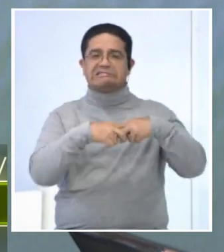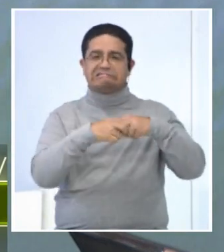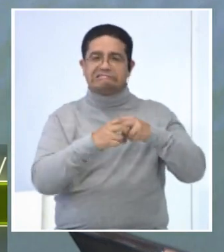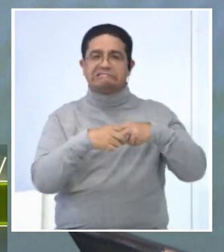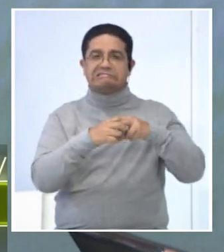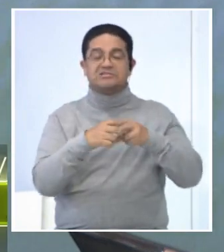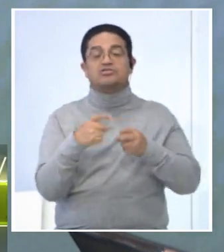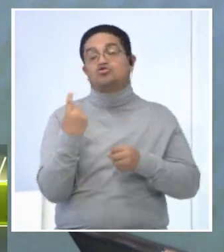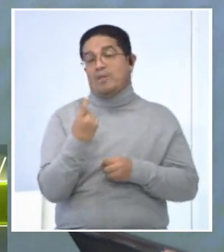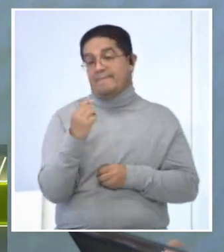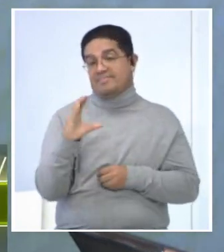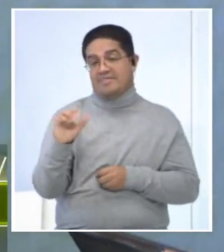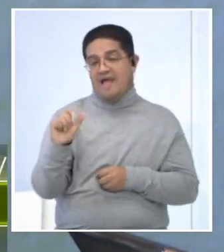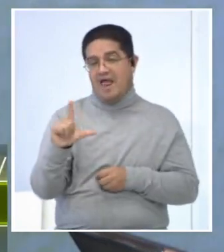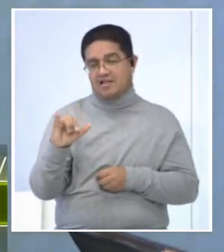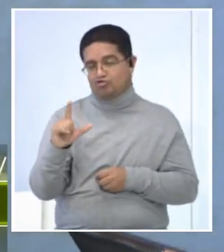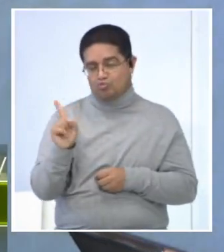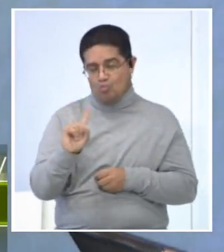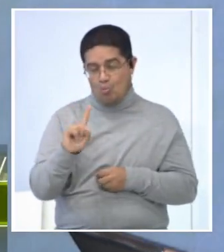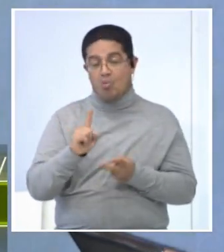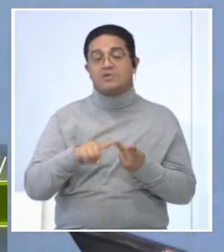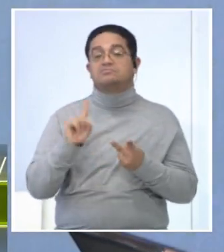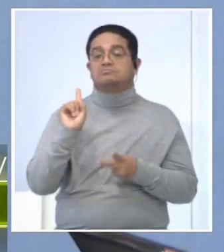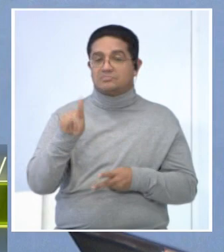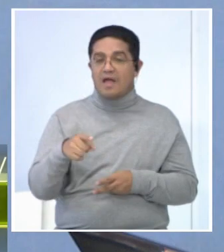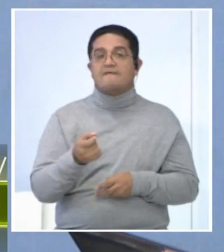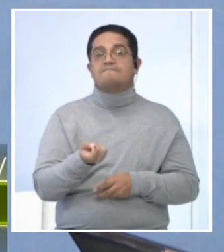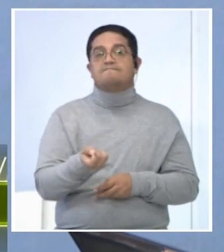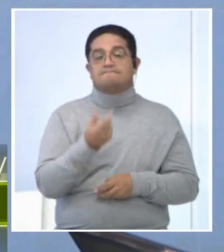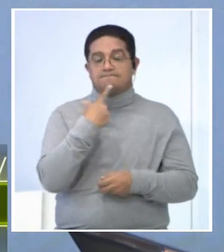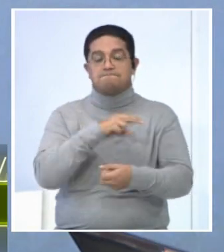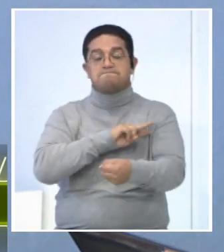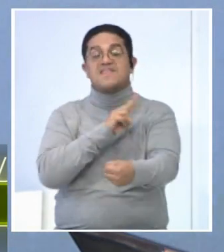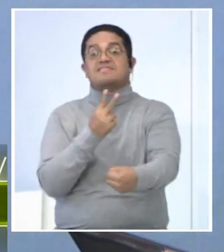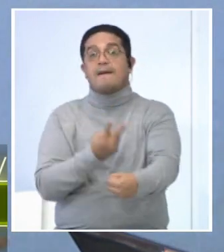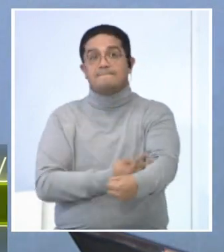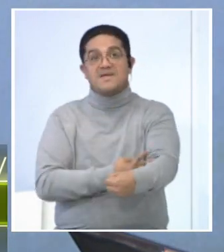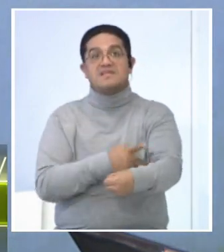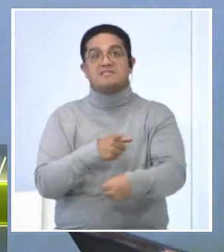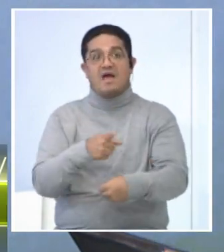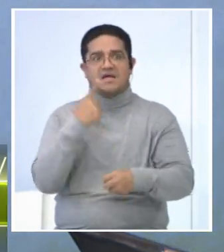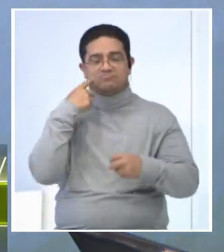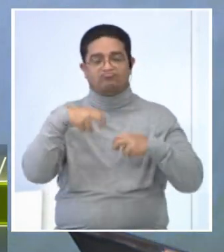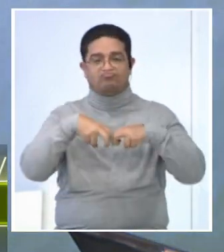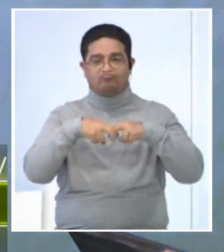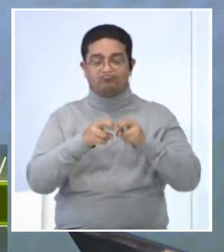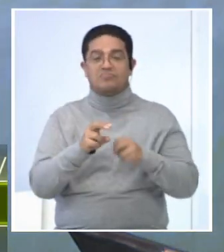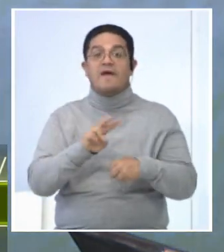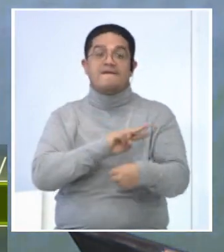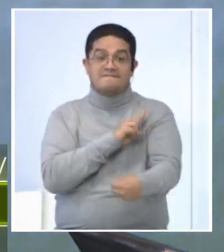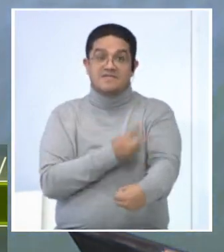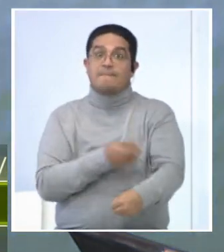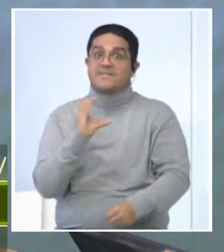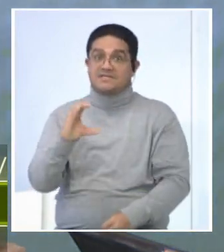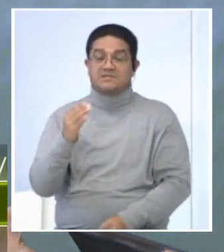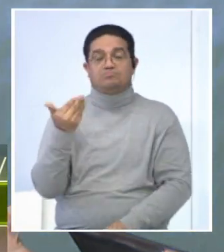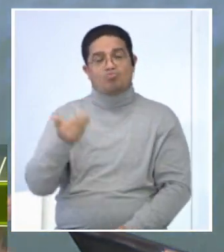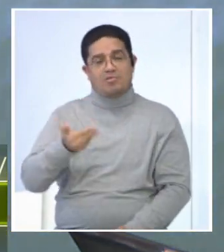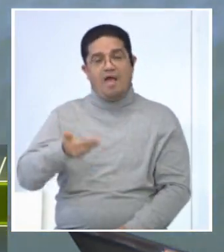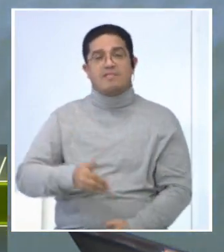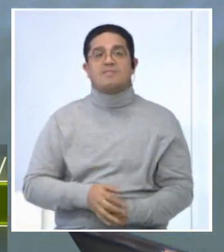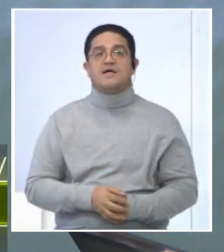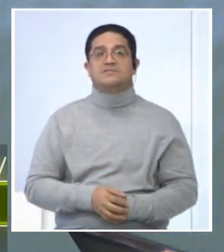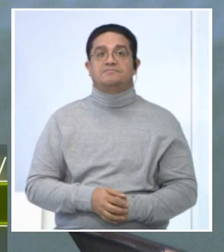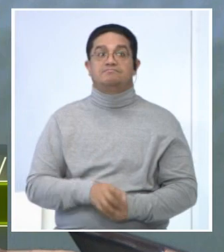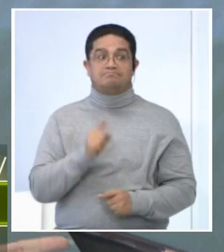solamente es el calcio, muchísimas vitaminas que conforman la articulación. La vitamina C también es importantísima para la